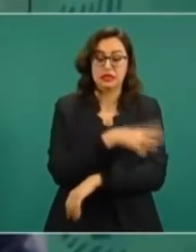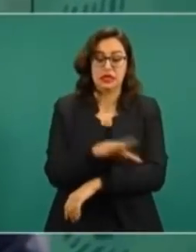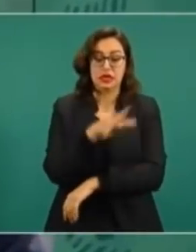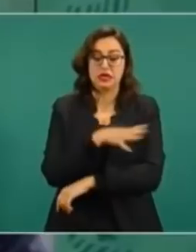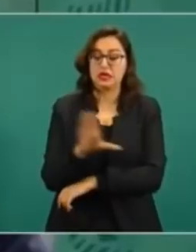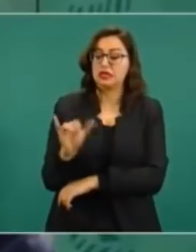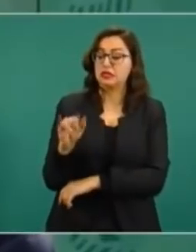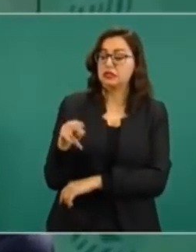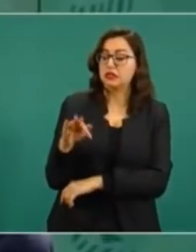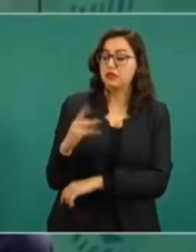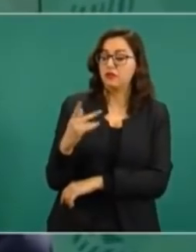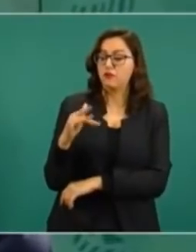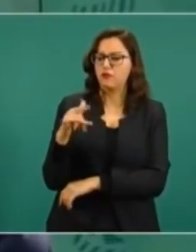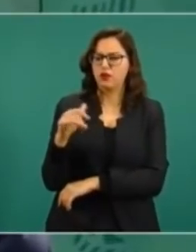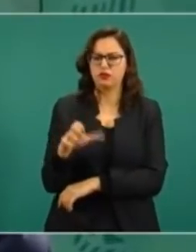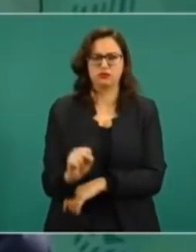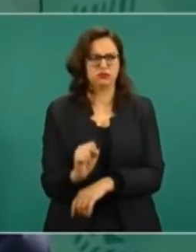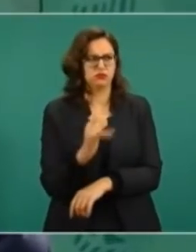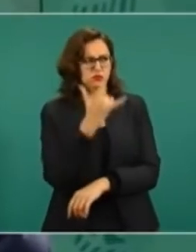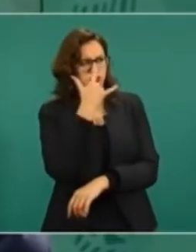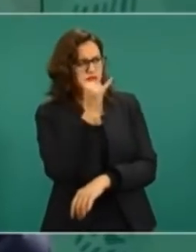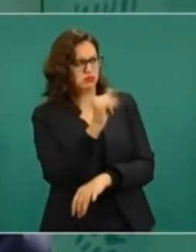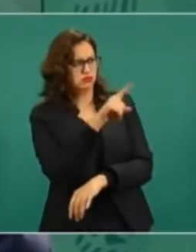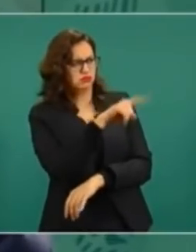general Cienfuegos.